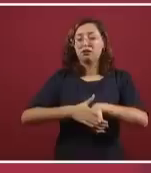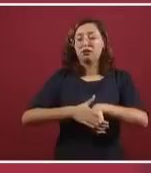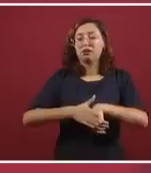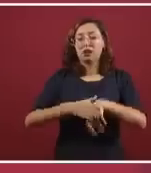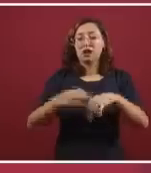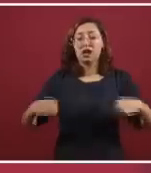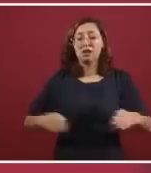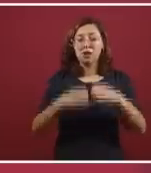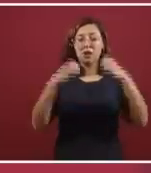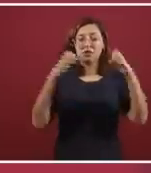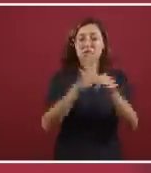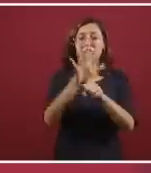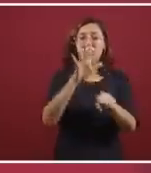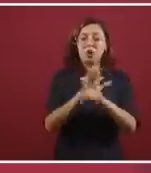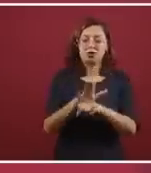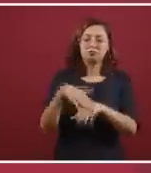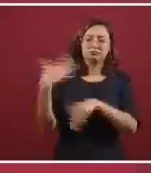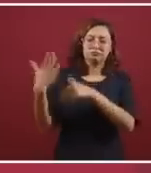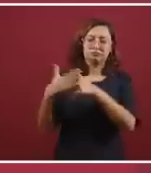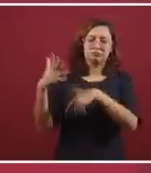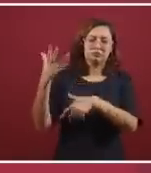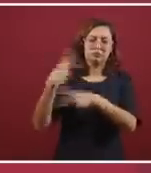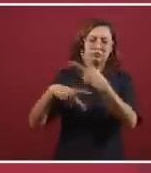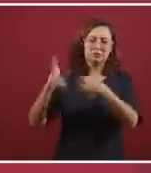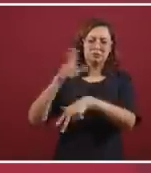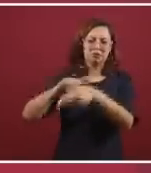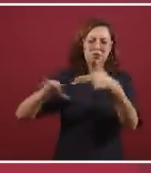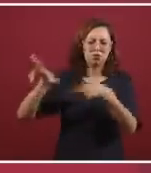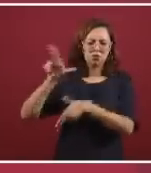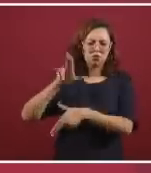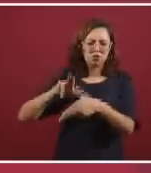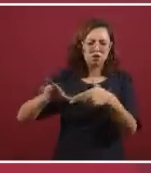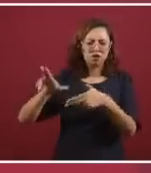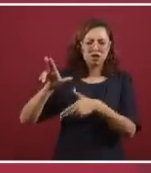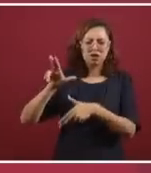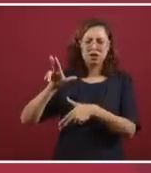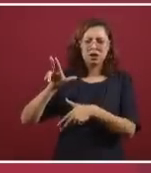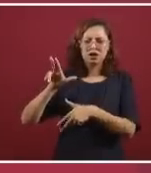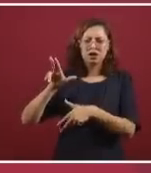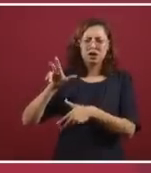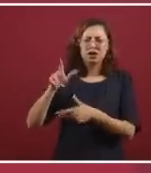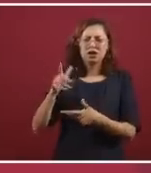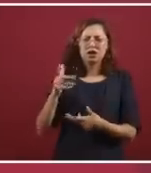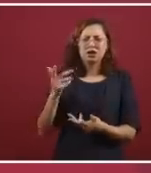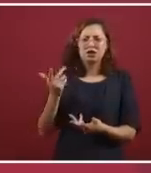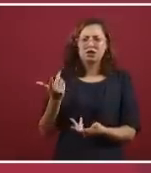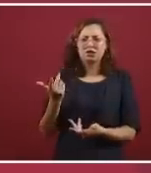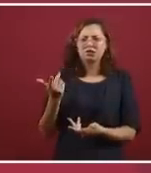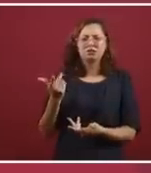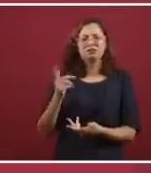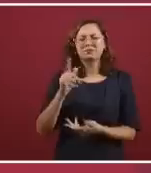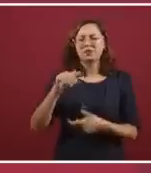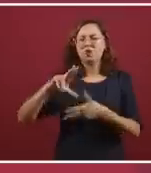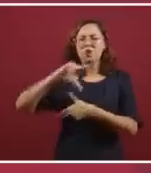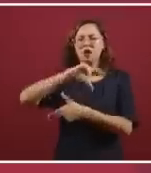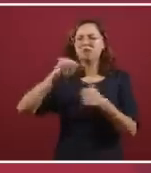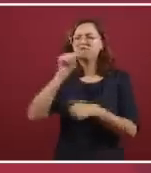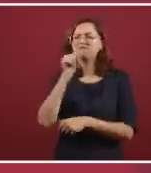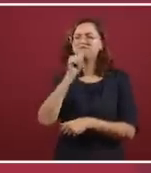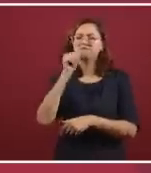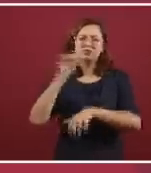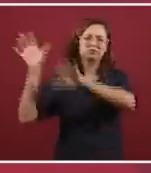este este huracán qué es una tormenta tropical